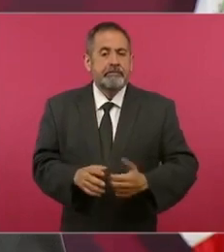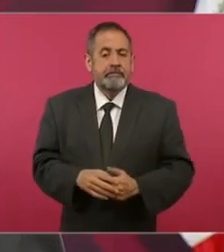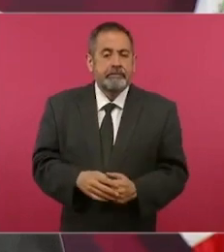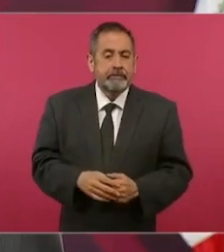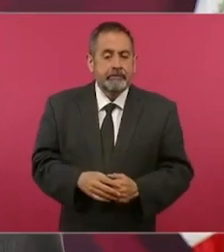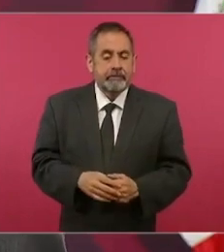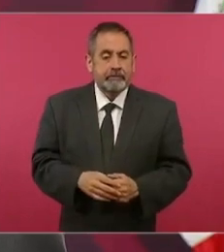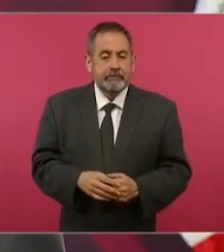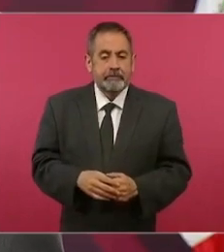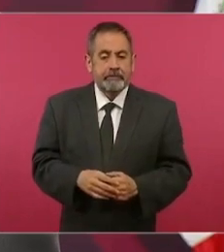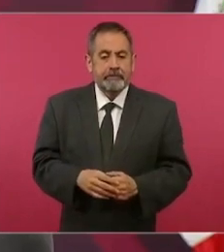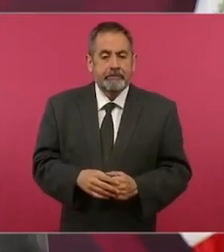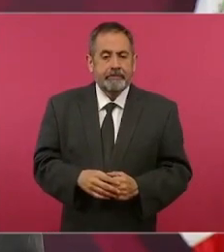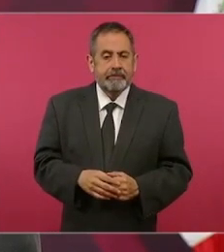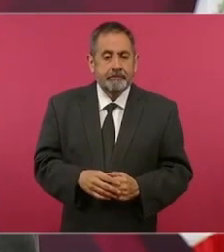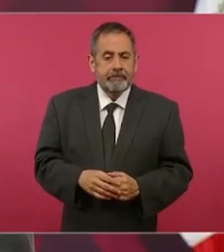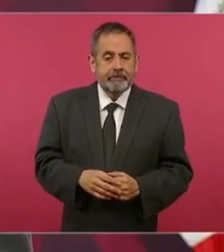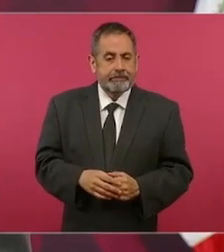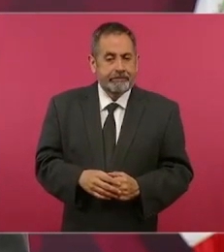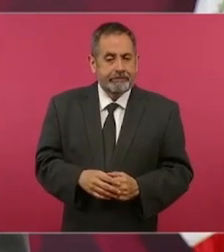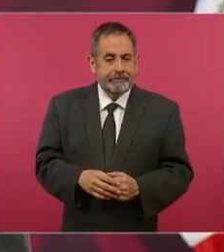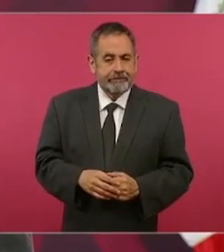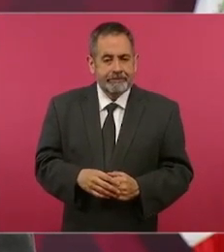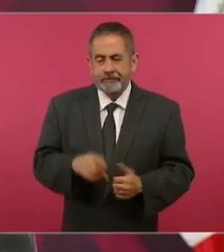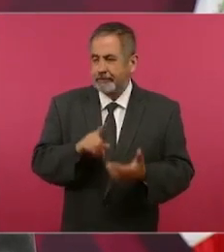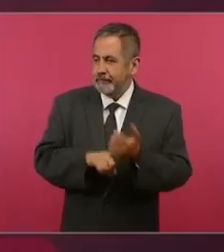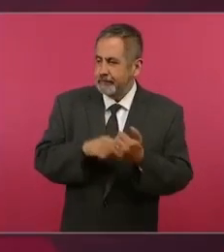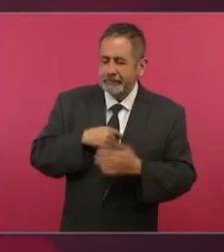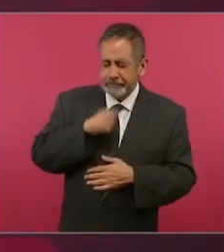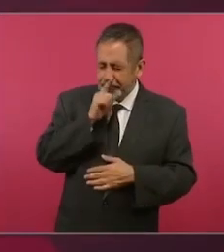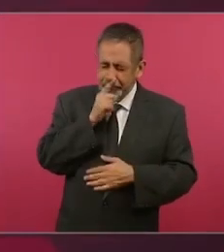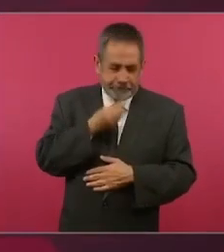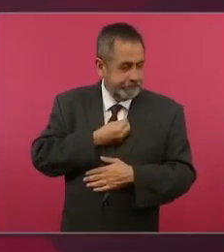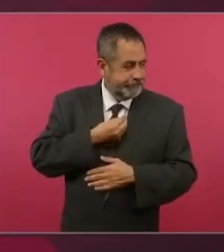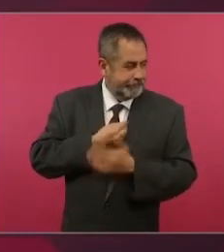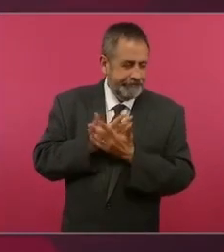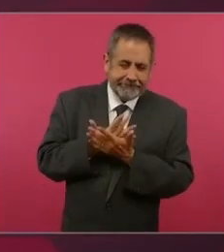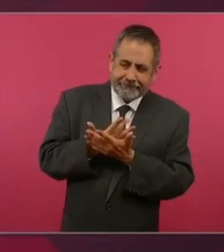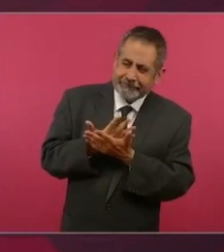no se dicen, que uno guarda